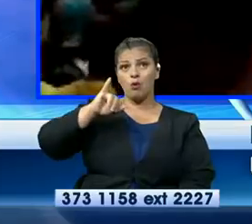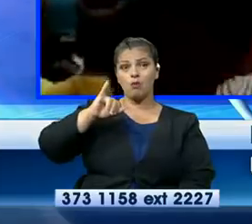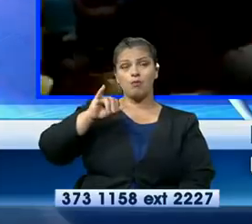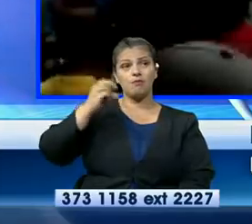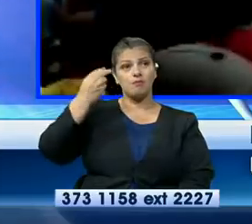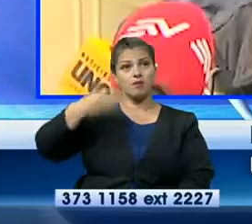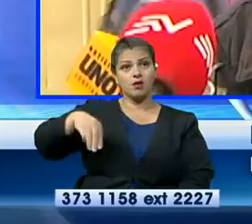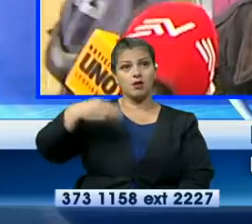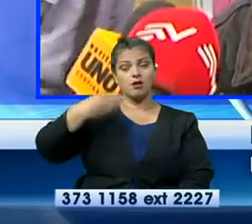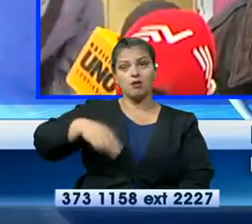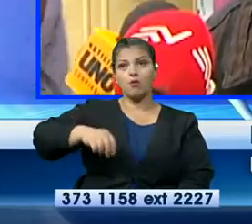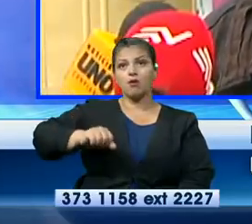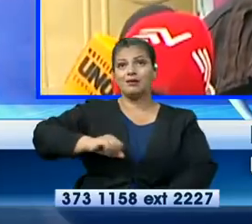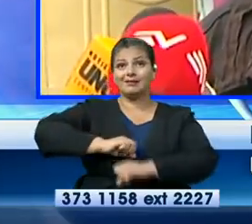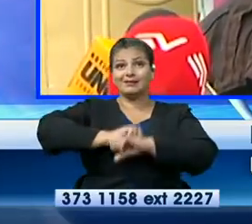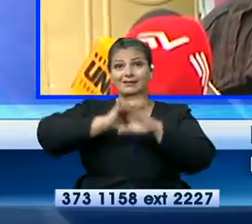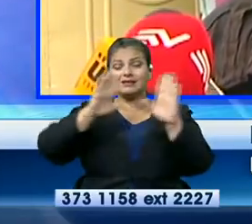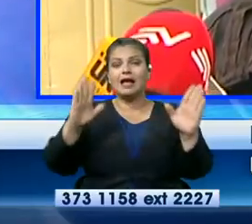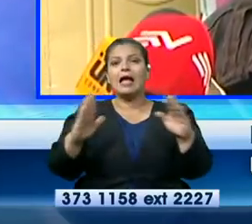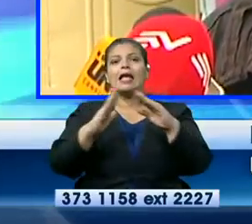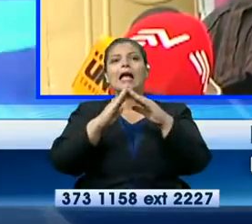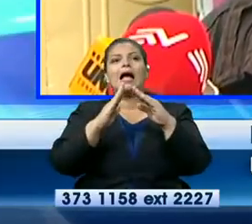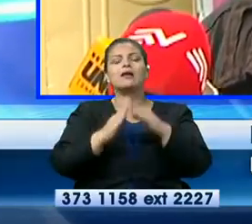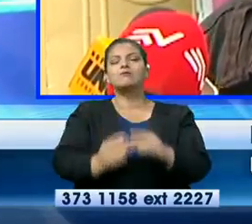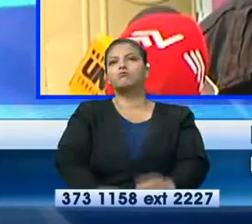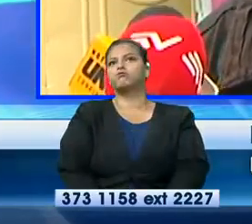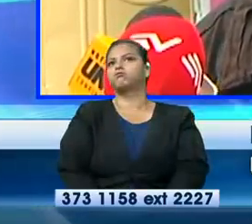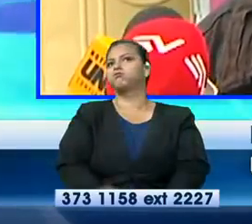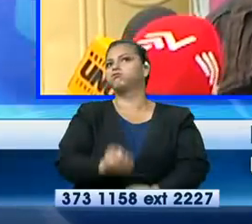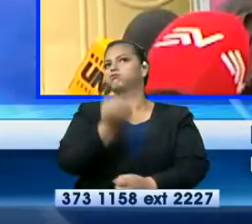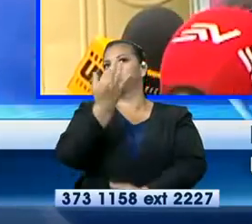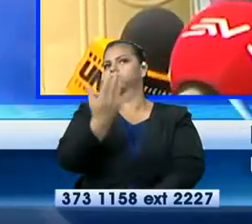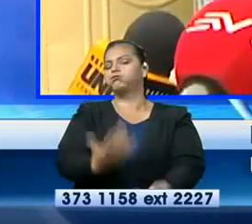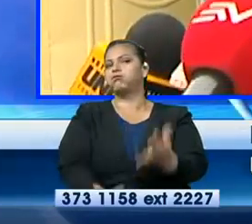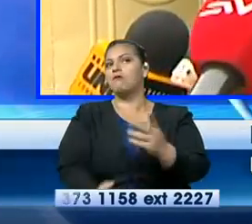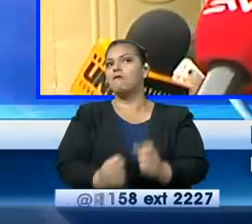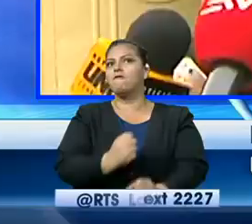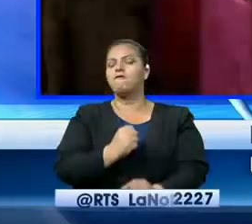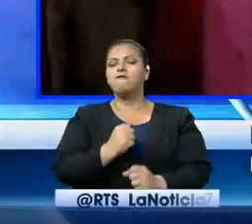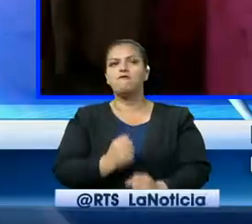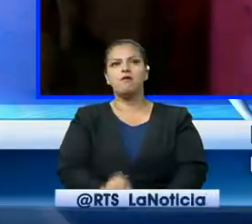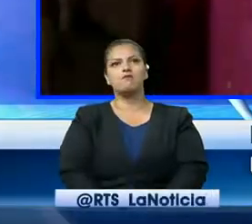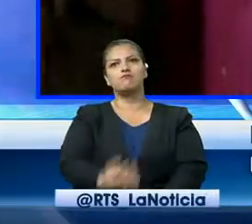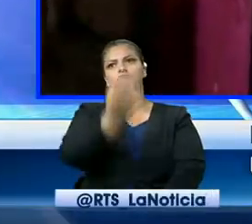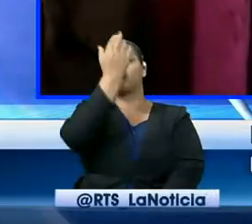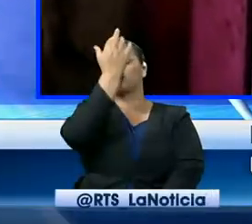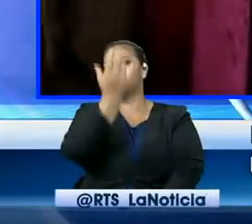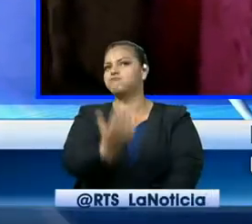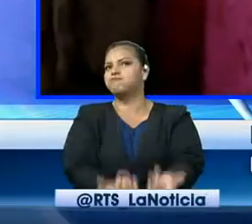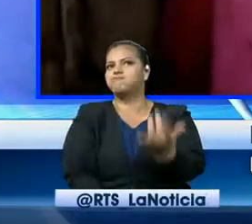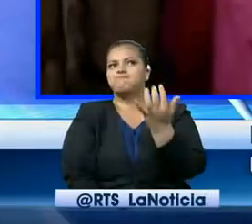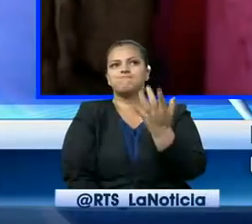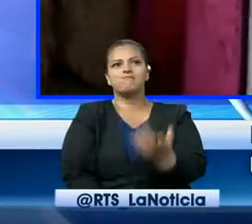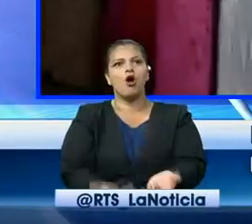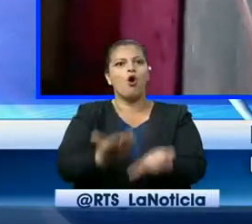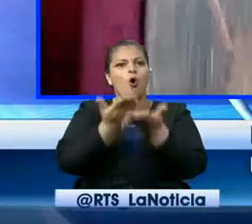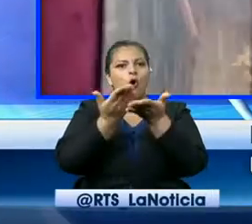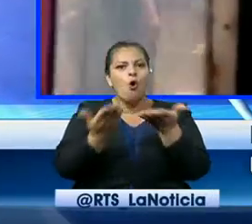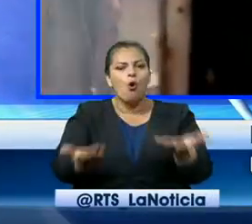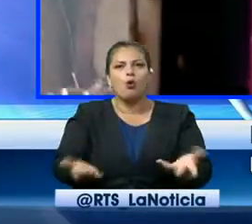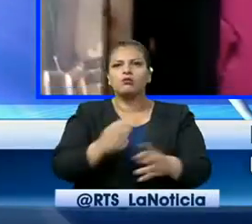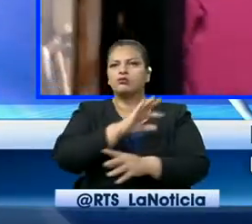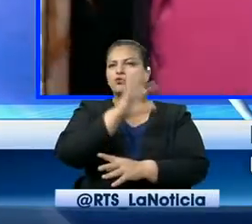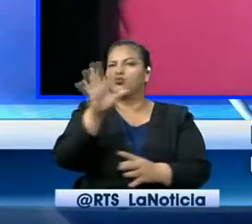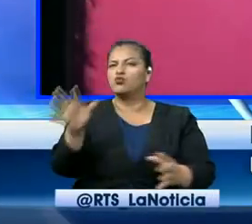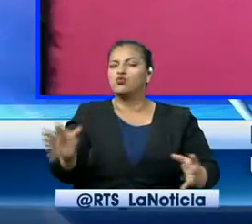consumió todo lo que había en su interior ahí están ingresando ya los colchones mi estimada amiga aumentando mucho la situación